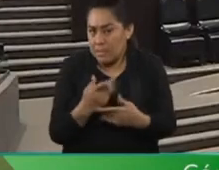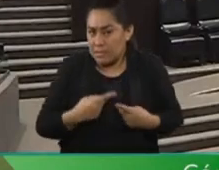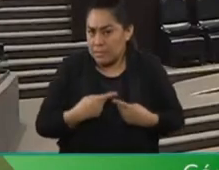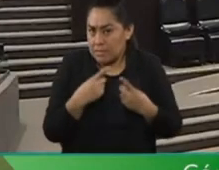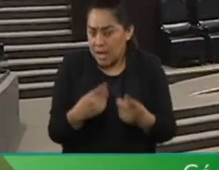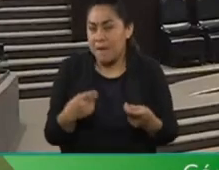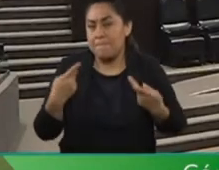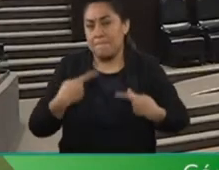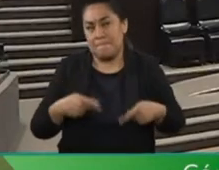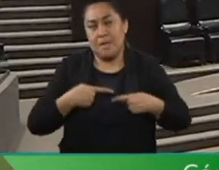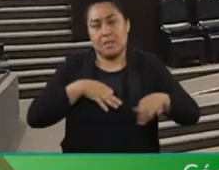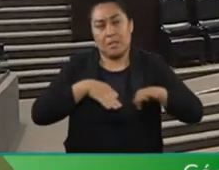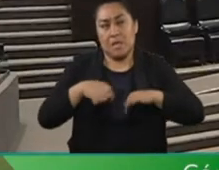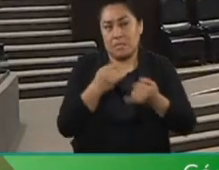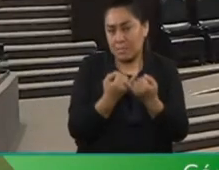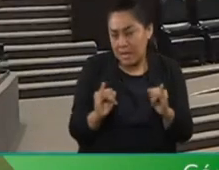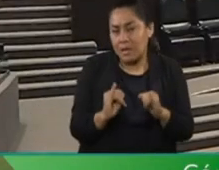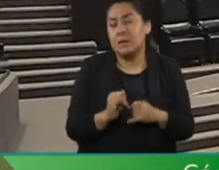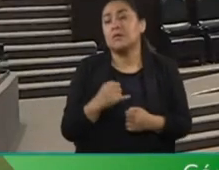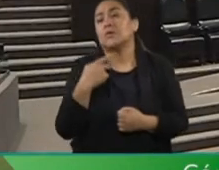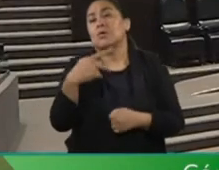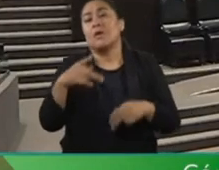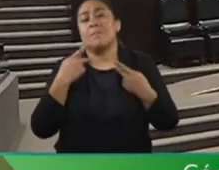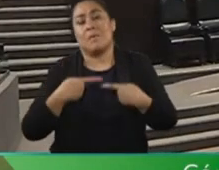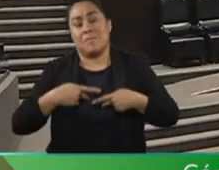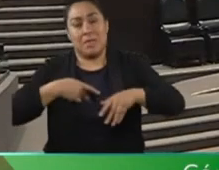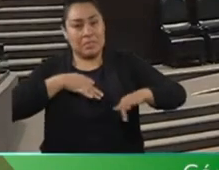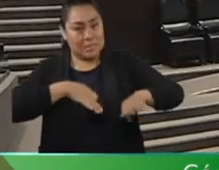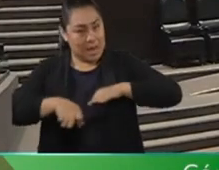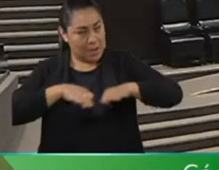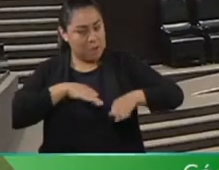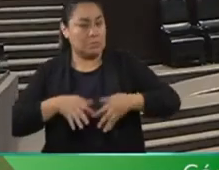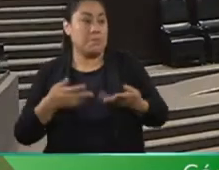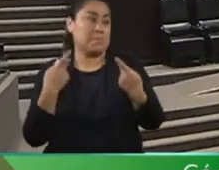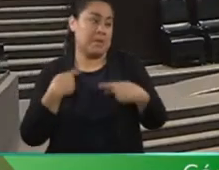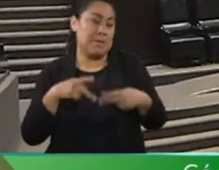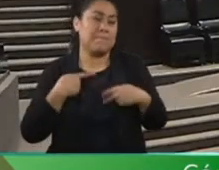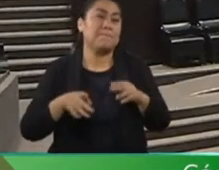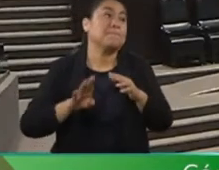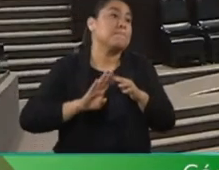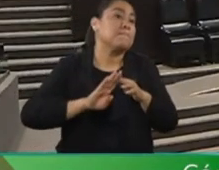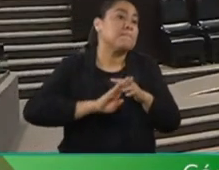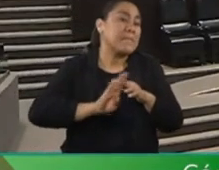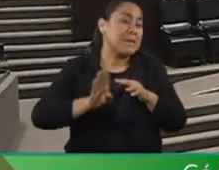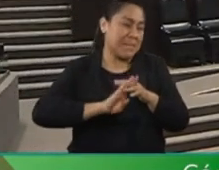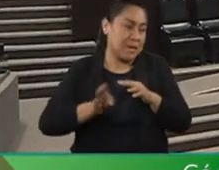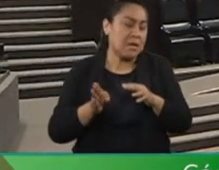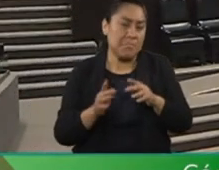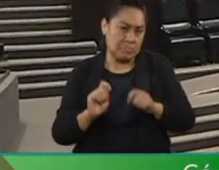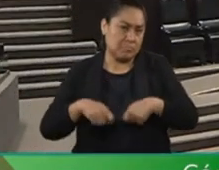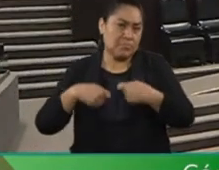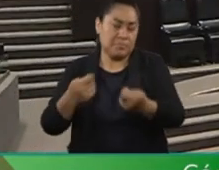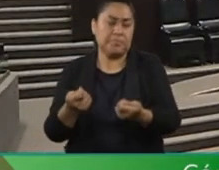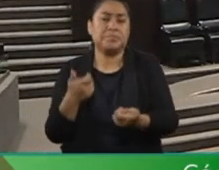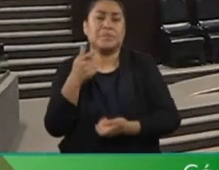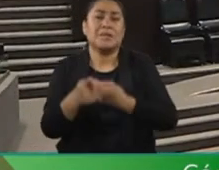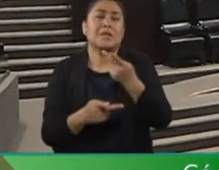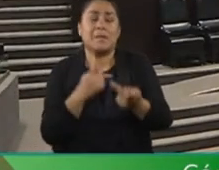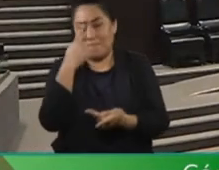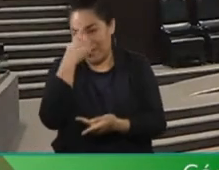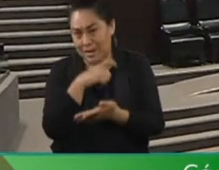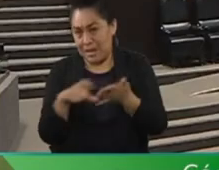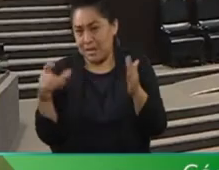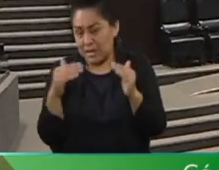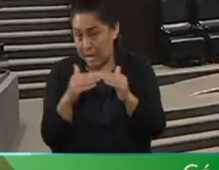independientes trabajadoras del hogar inmigrantes eh los créditos a los créditos de vivienda con esto